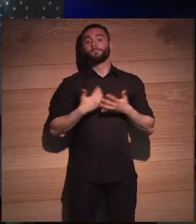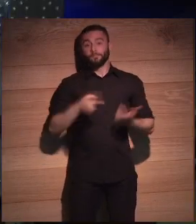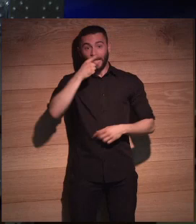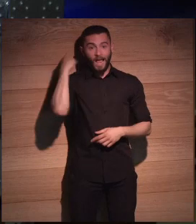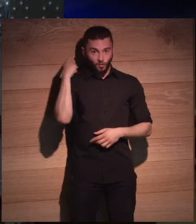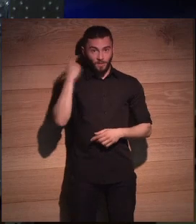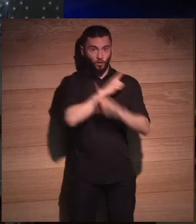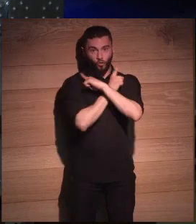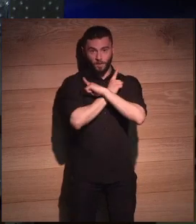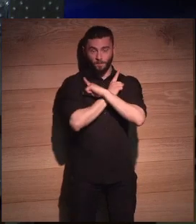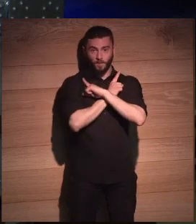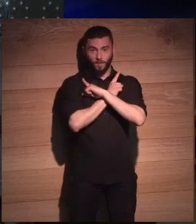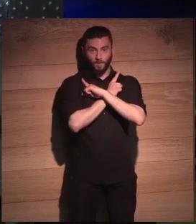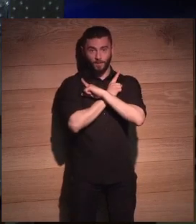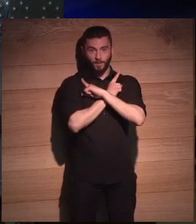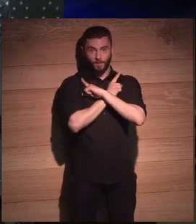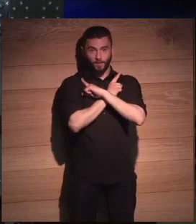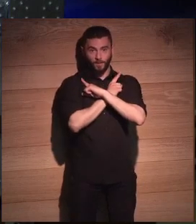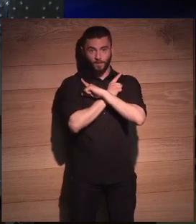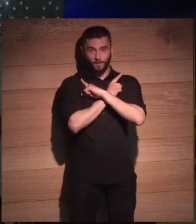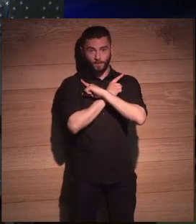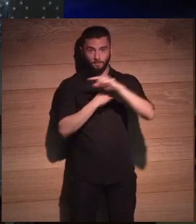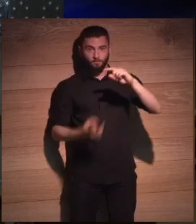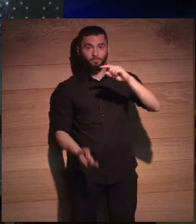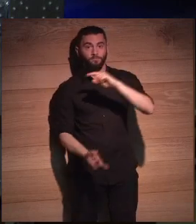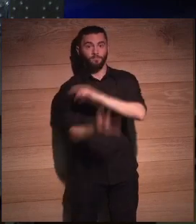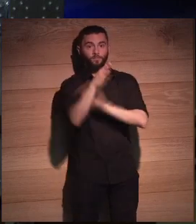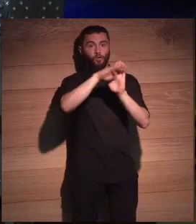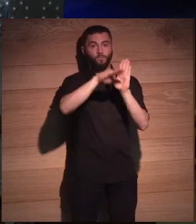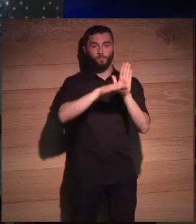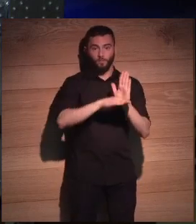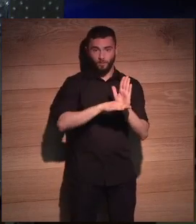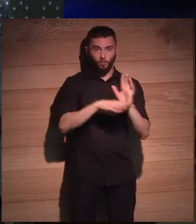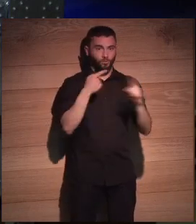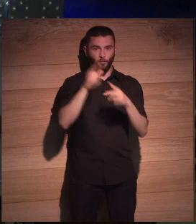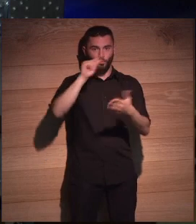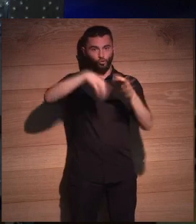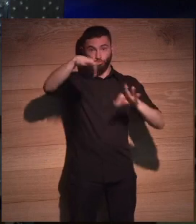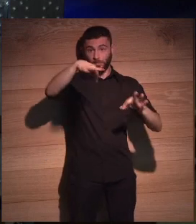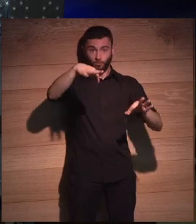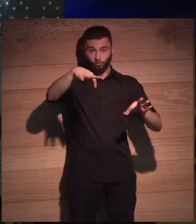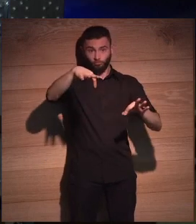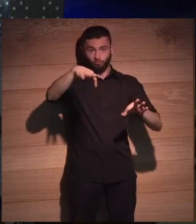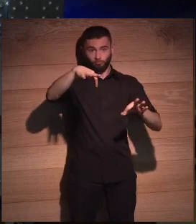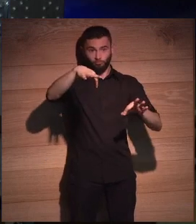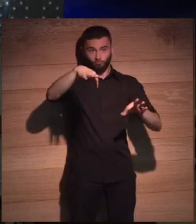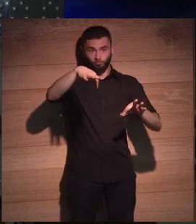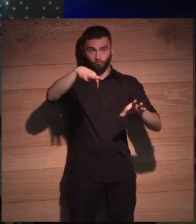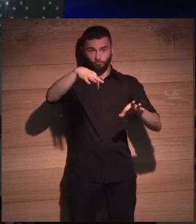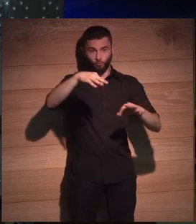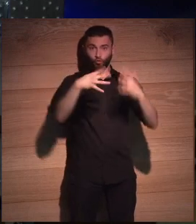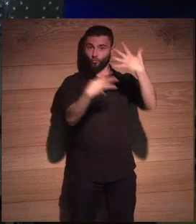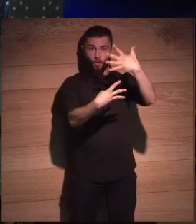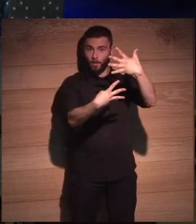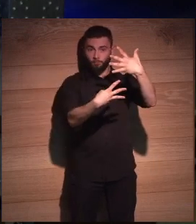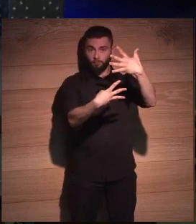El año pasado, en noviembre, lanzamos los principios, que llamamos los principios para el contrato o por el contrato, que son estos 9 que